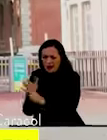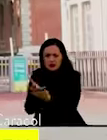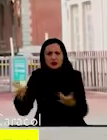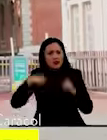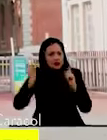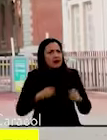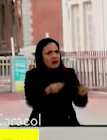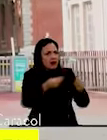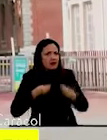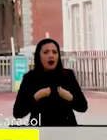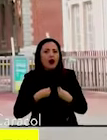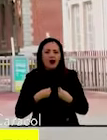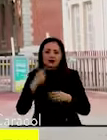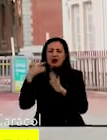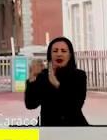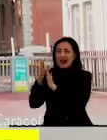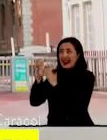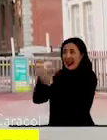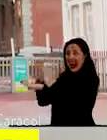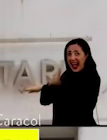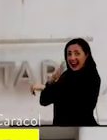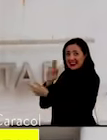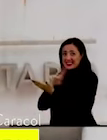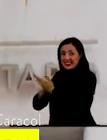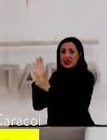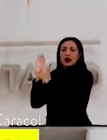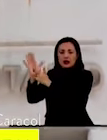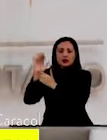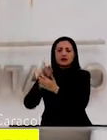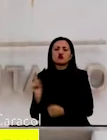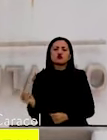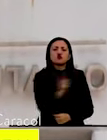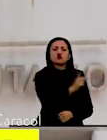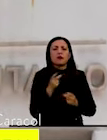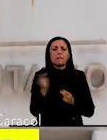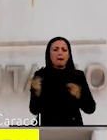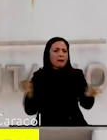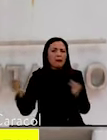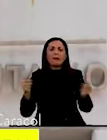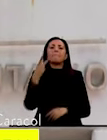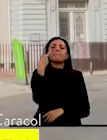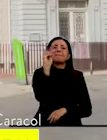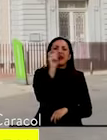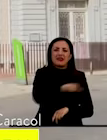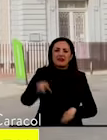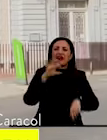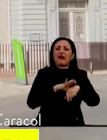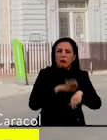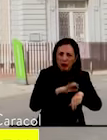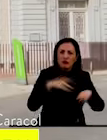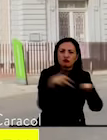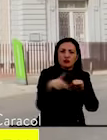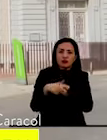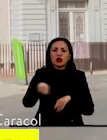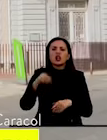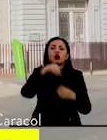estas son las palabras de uno de los 20 médicos que fueron despedidos del hospital universitario san vicente fundación en medellín por temor a